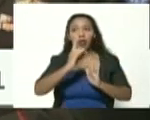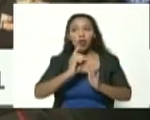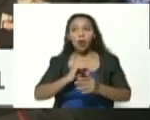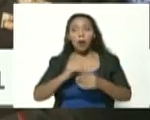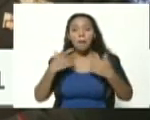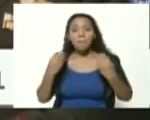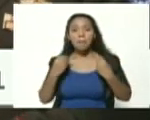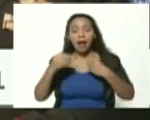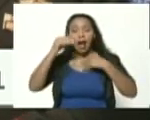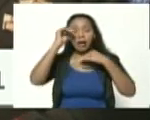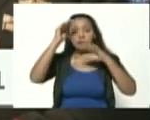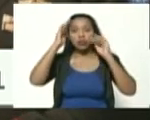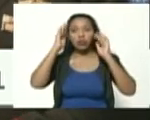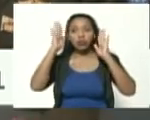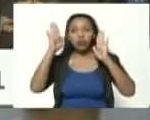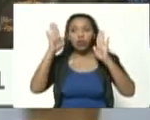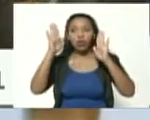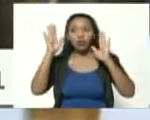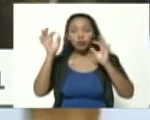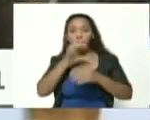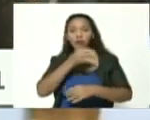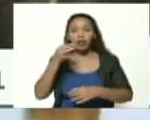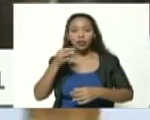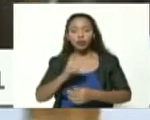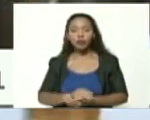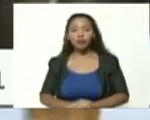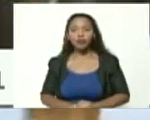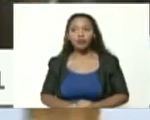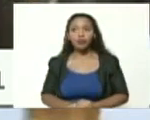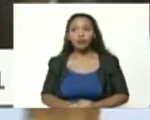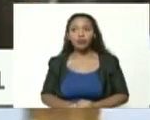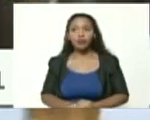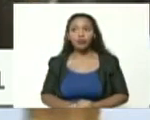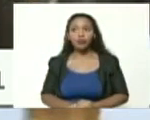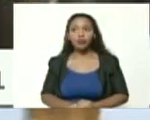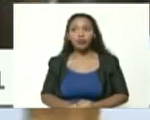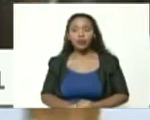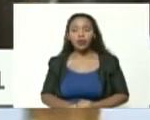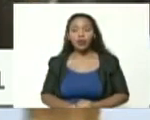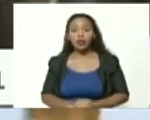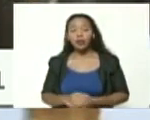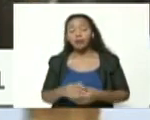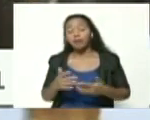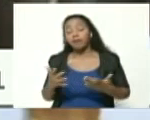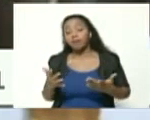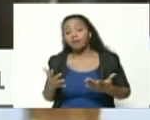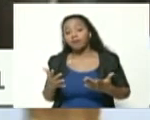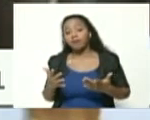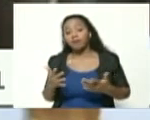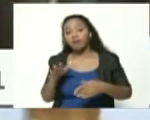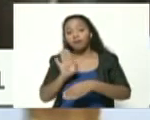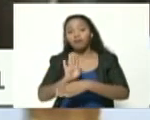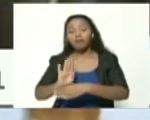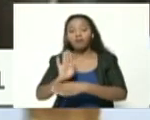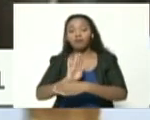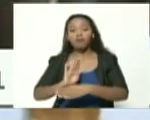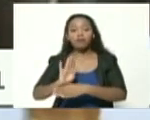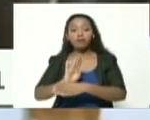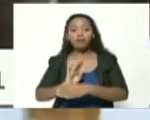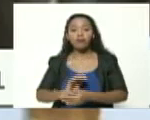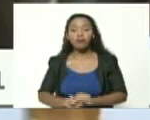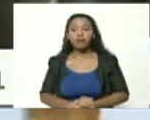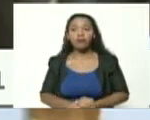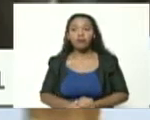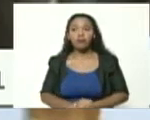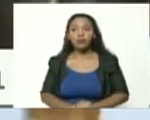para atender adecuadamente a sus ciudadanos. Paradójicamente, prevalece la lucha por la supremacía